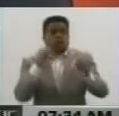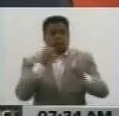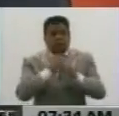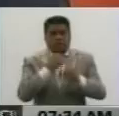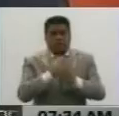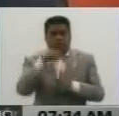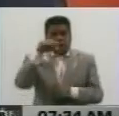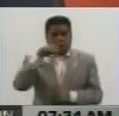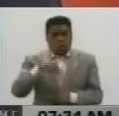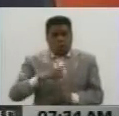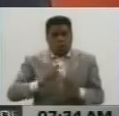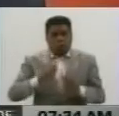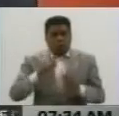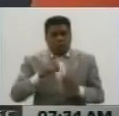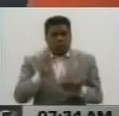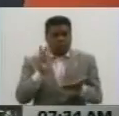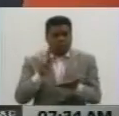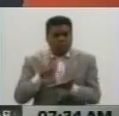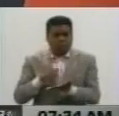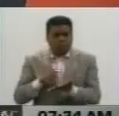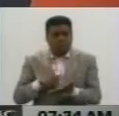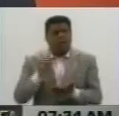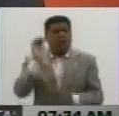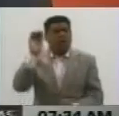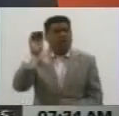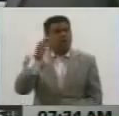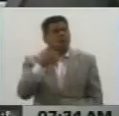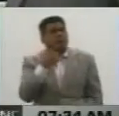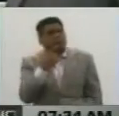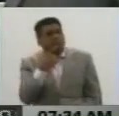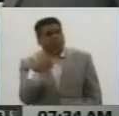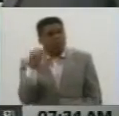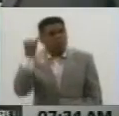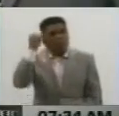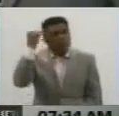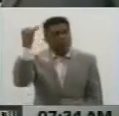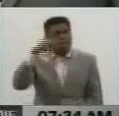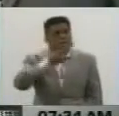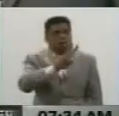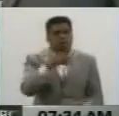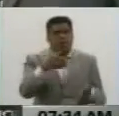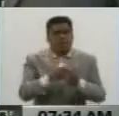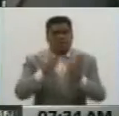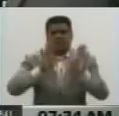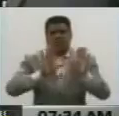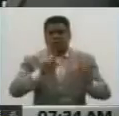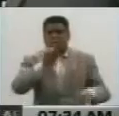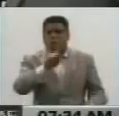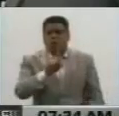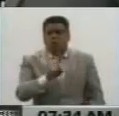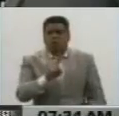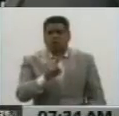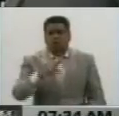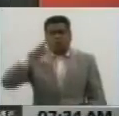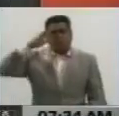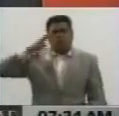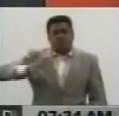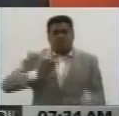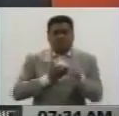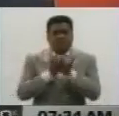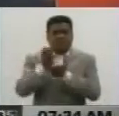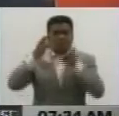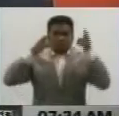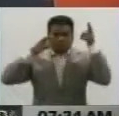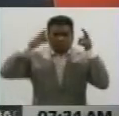hoy en el presente, a futuro, el cual fue ideado desde el 2011 con el comandante eterno Hugo Rafael Chávez Frías.